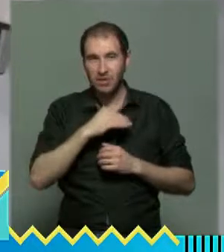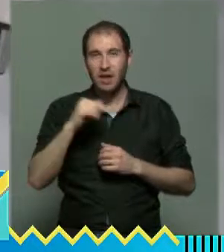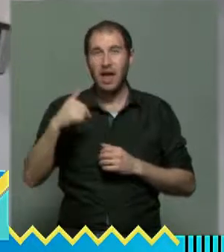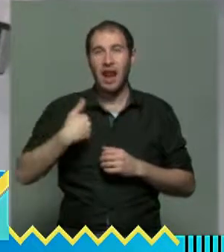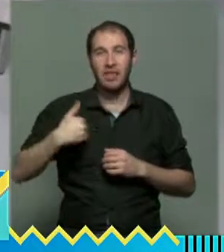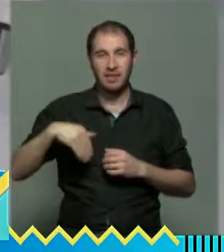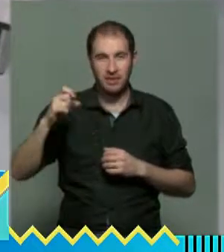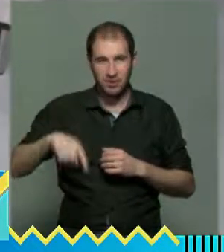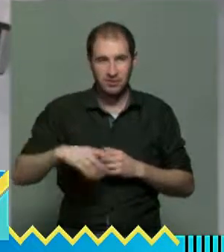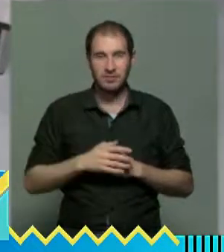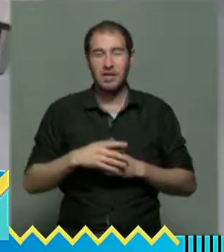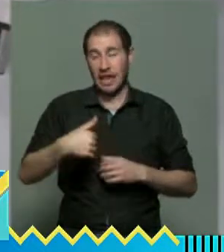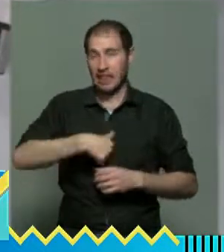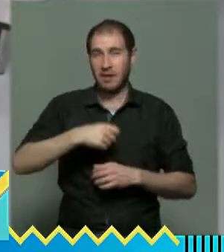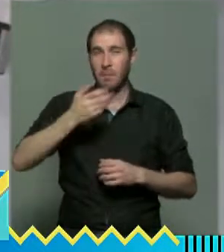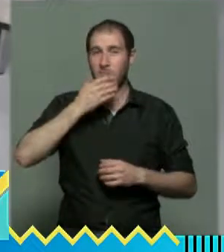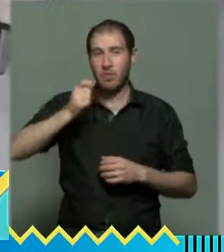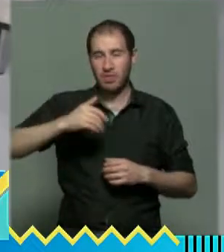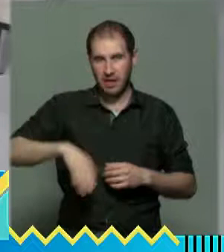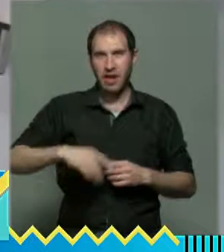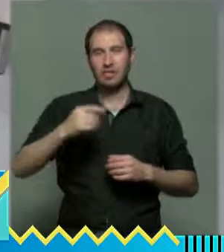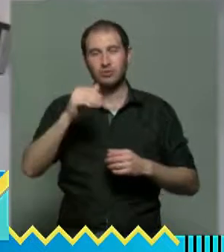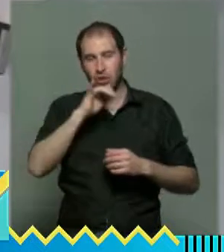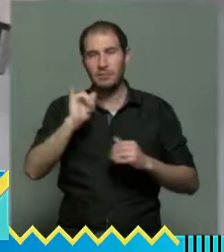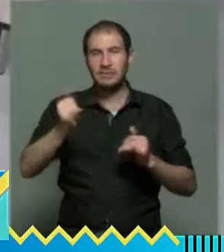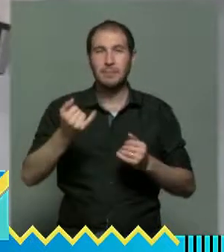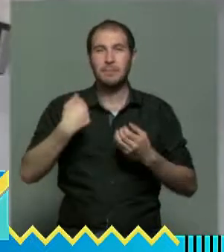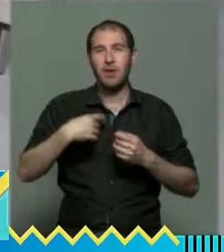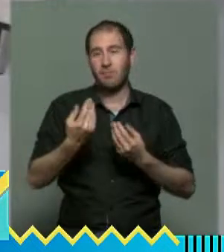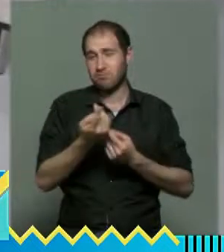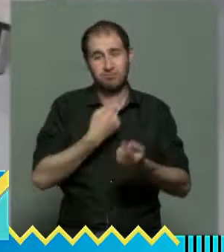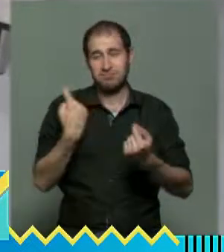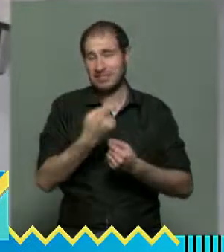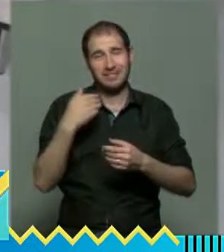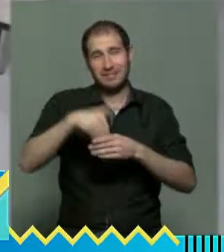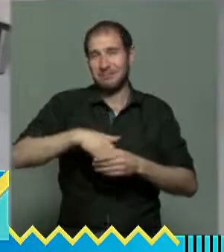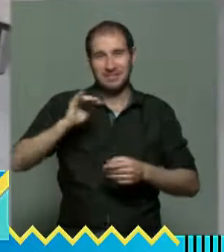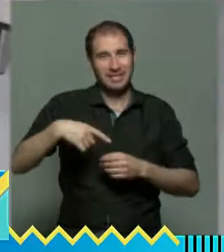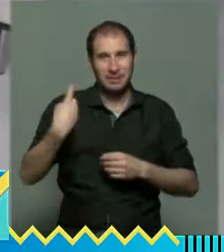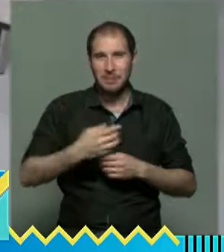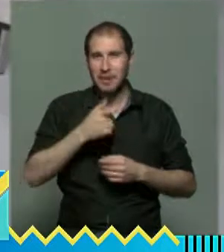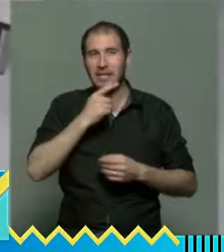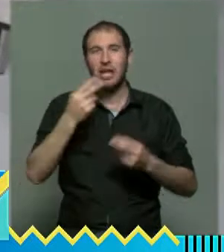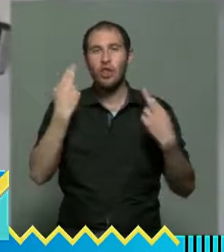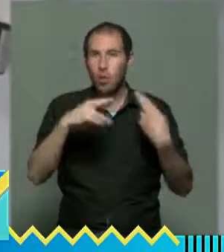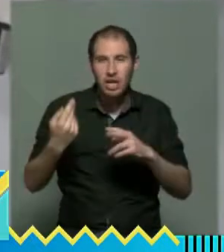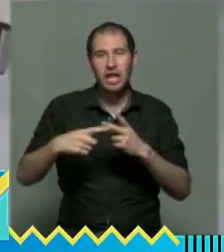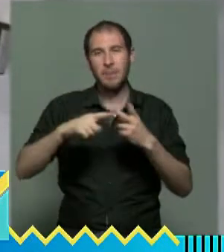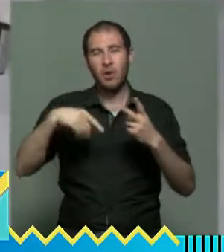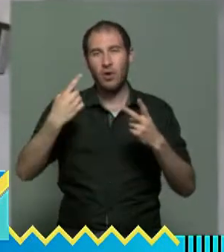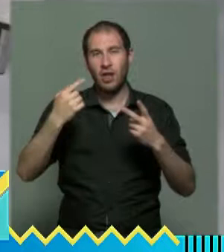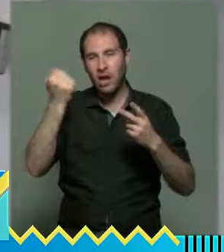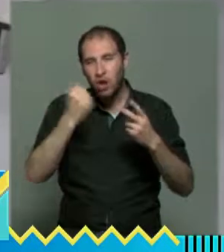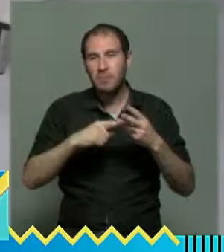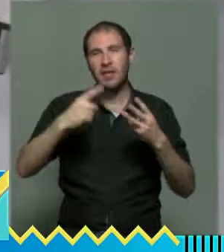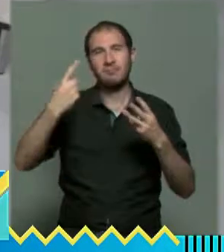parte de nuestra identidad. Lo podemos tomar, no lo podemos tomar, pero está entre nosotros siempre. Nos marca el turismo, nos marca el ritmo de la economía,